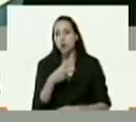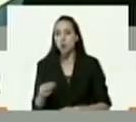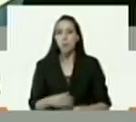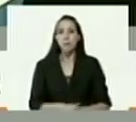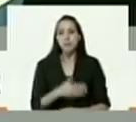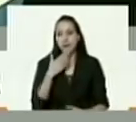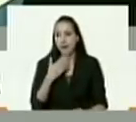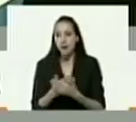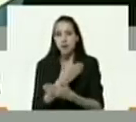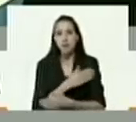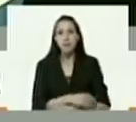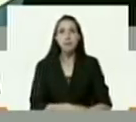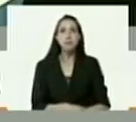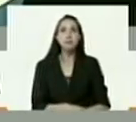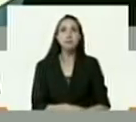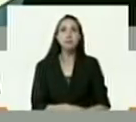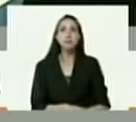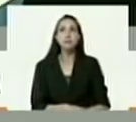gracias.